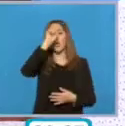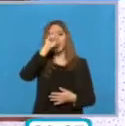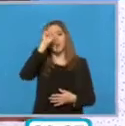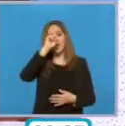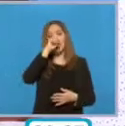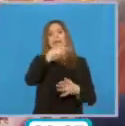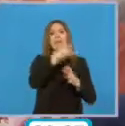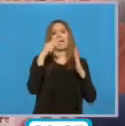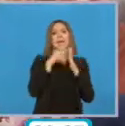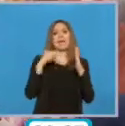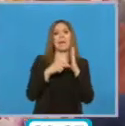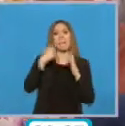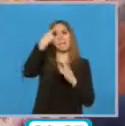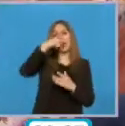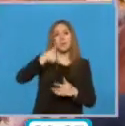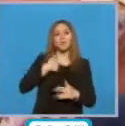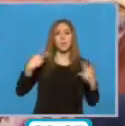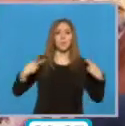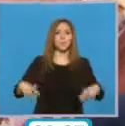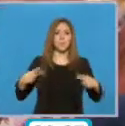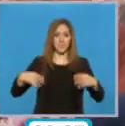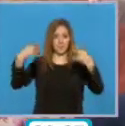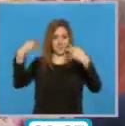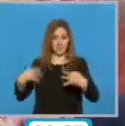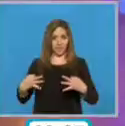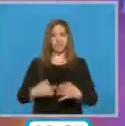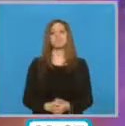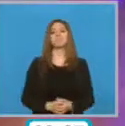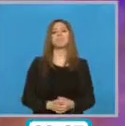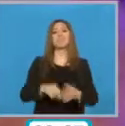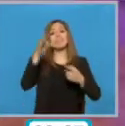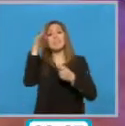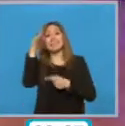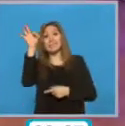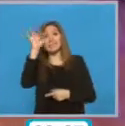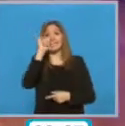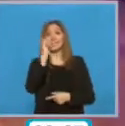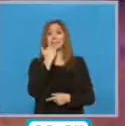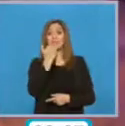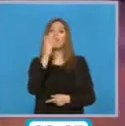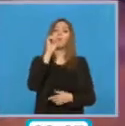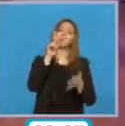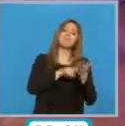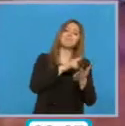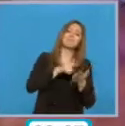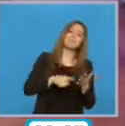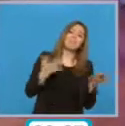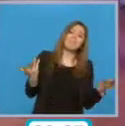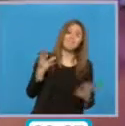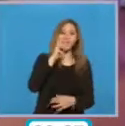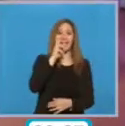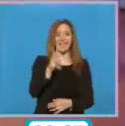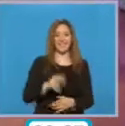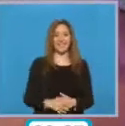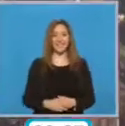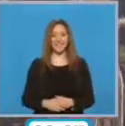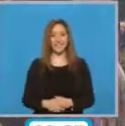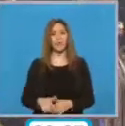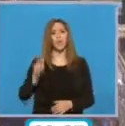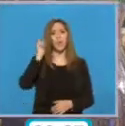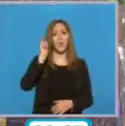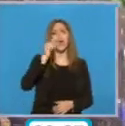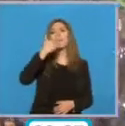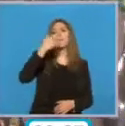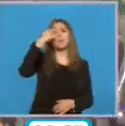estas reglas a la hora de vestir adecuadamente. Bueno, check o tachecito. Check o tachecito. Esperemos que sea un check. ¿Cómo estás, Ojalá Wendy? sea check. Muy